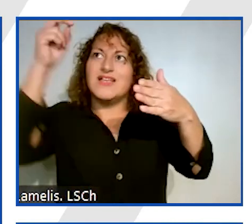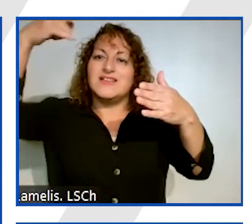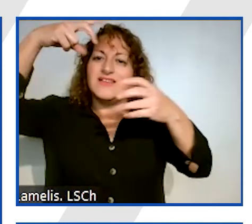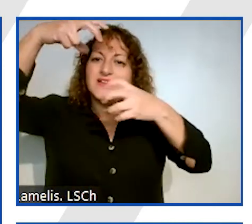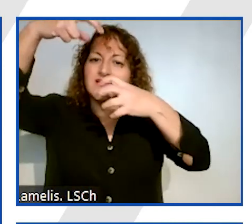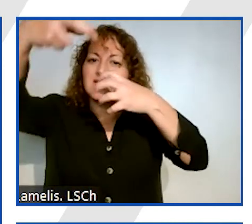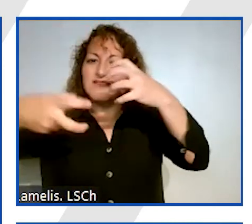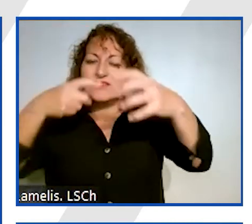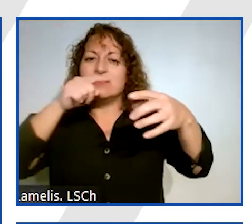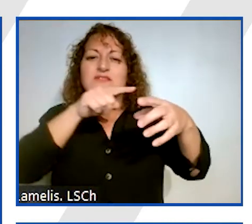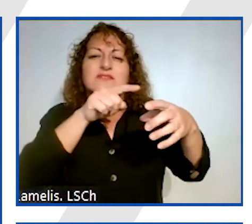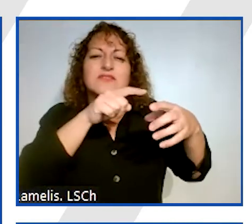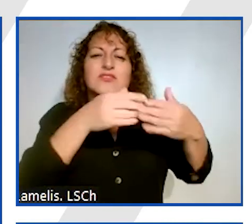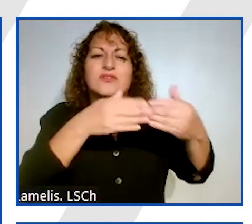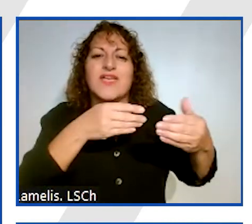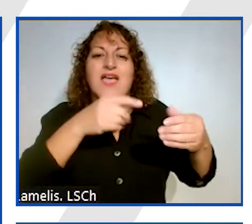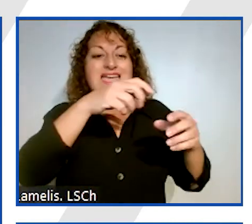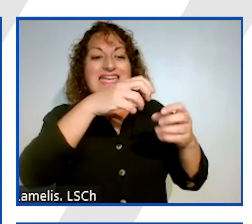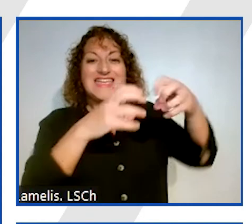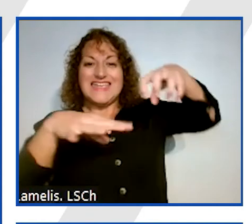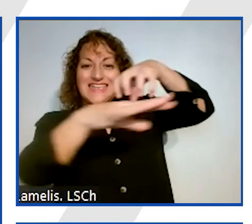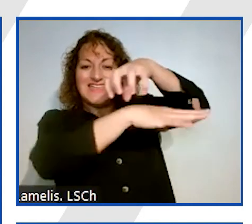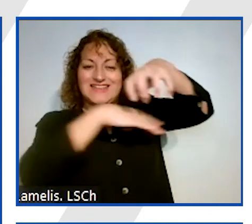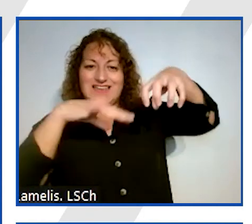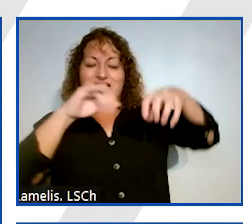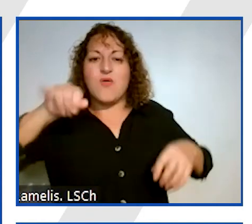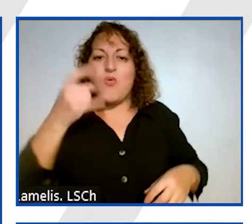cerca de la Chicaleta de Juan Fernández.